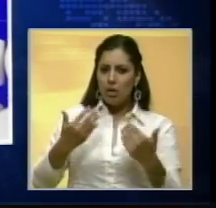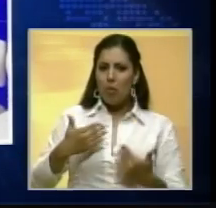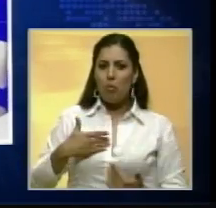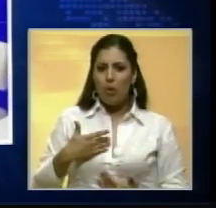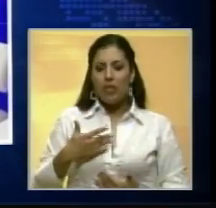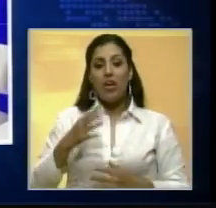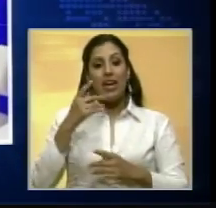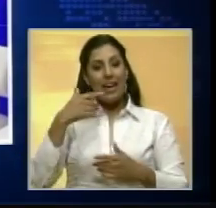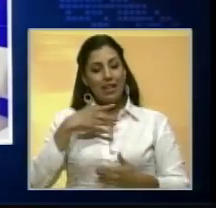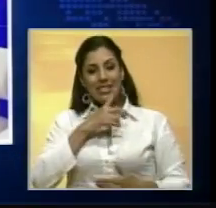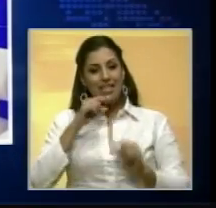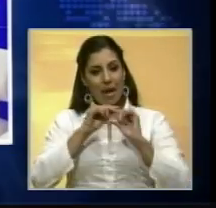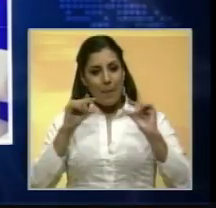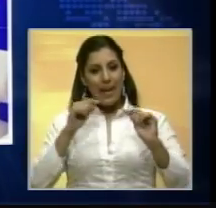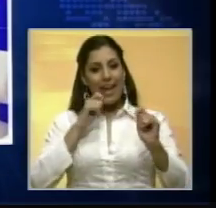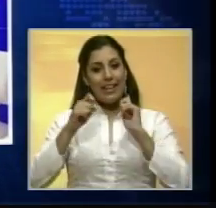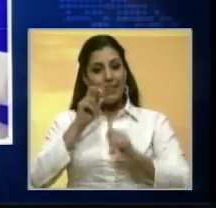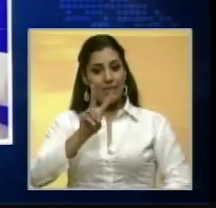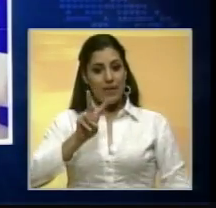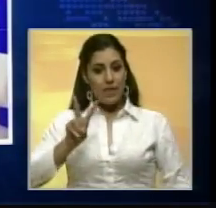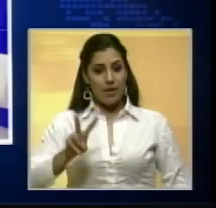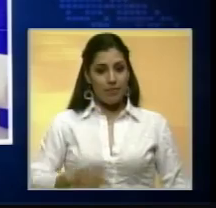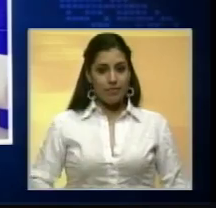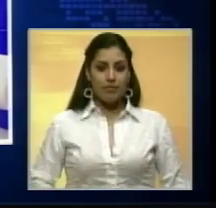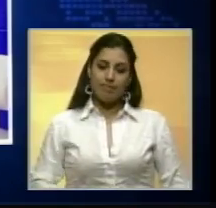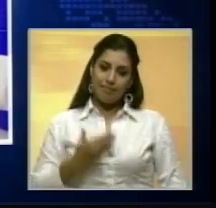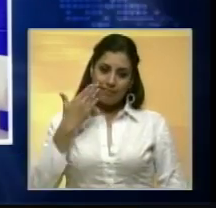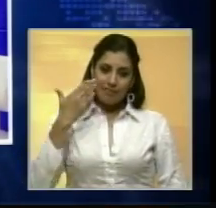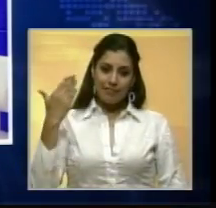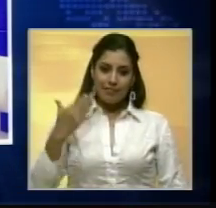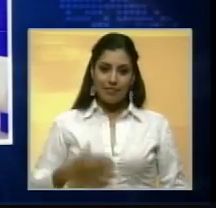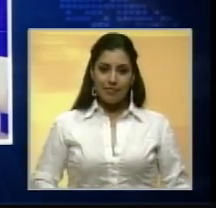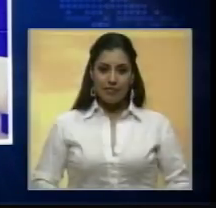preguntas con la etiqueta Entrevista Bebé. Ya venimos.